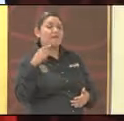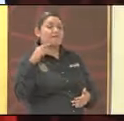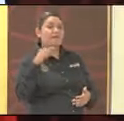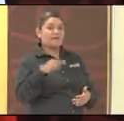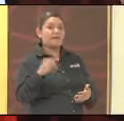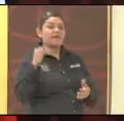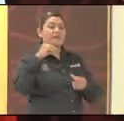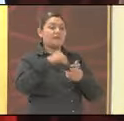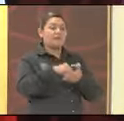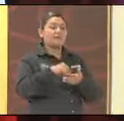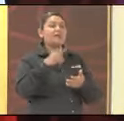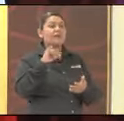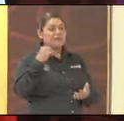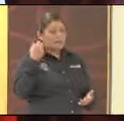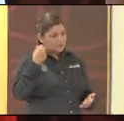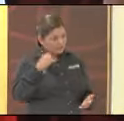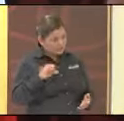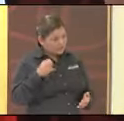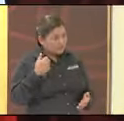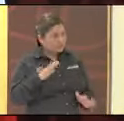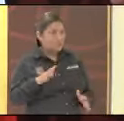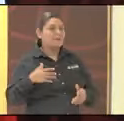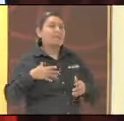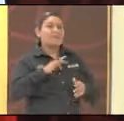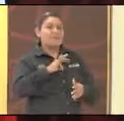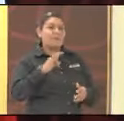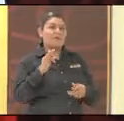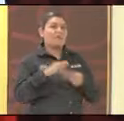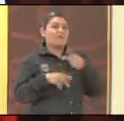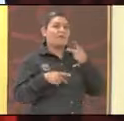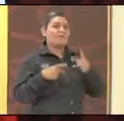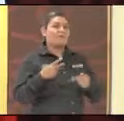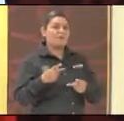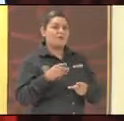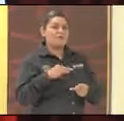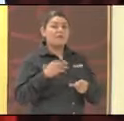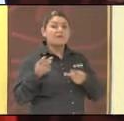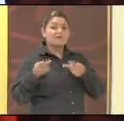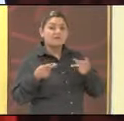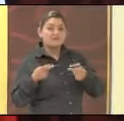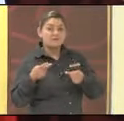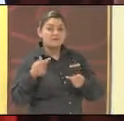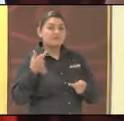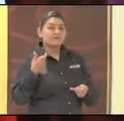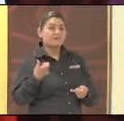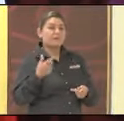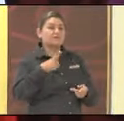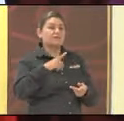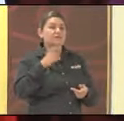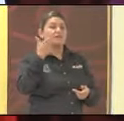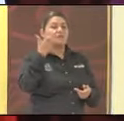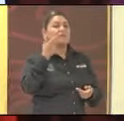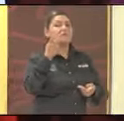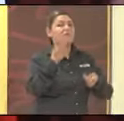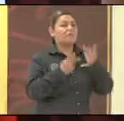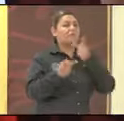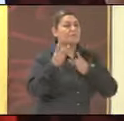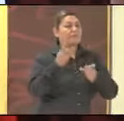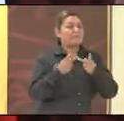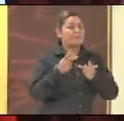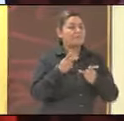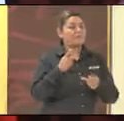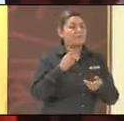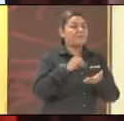estos fondos, y entonces sí, vamos a poderles gestionar con esos recursos los créditos que se requieran y que